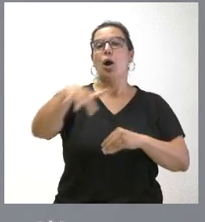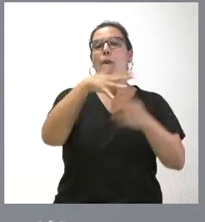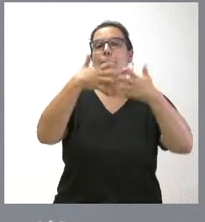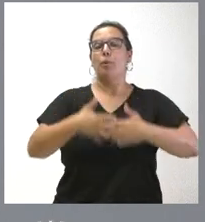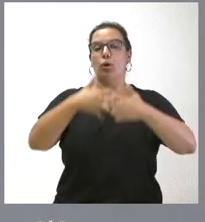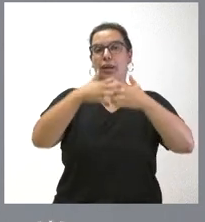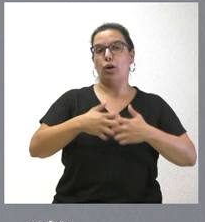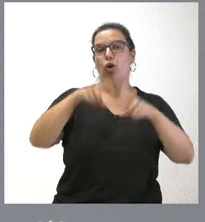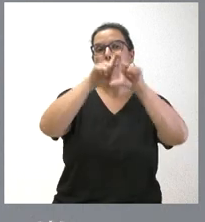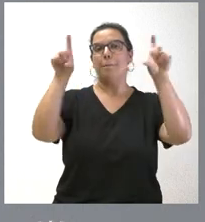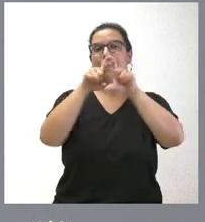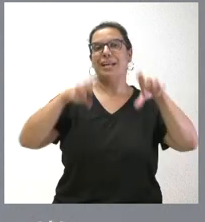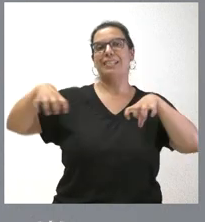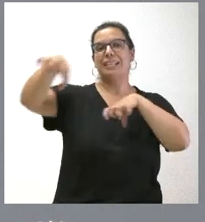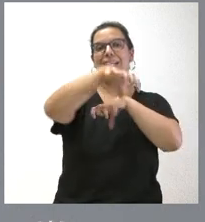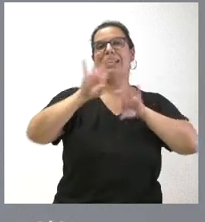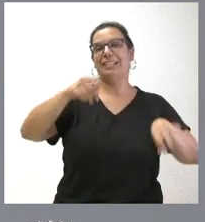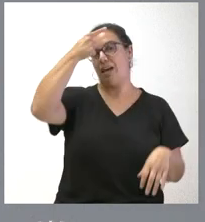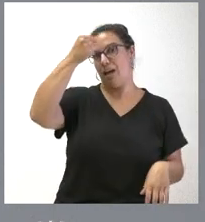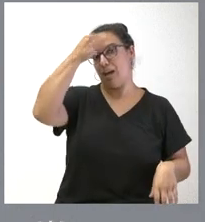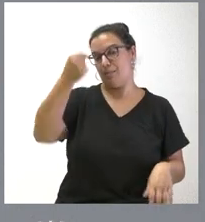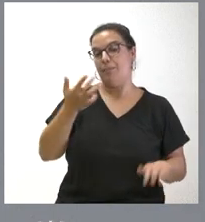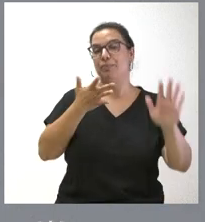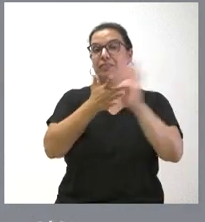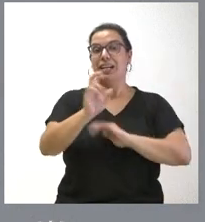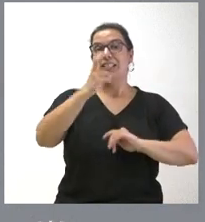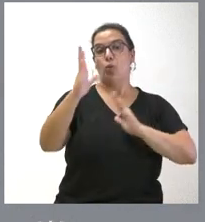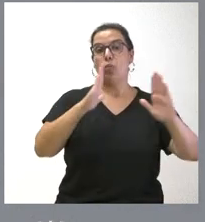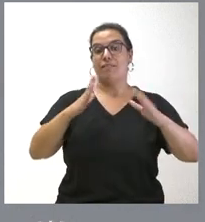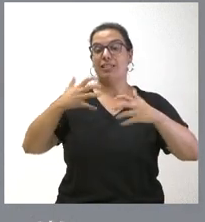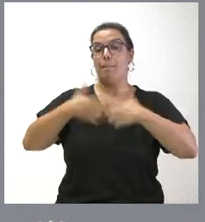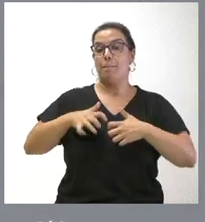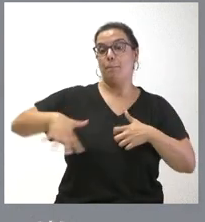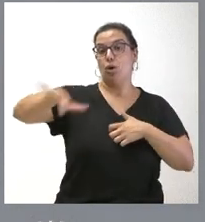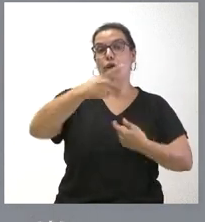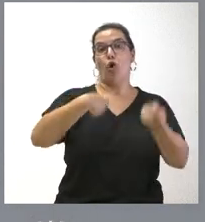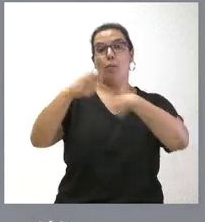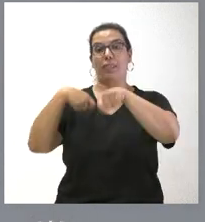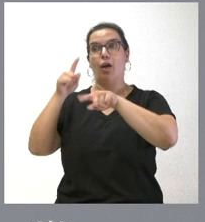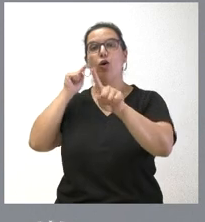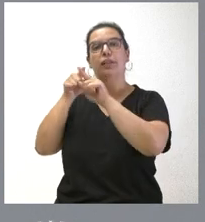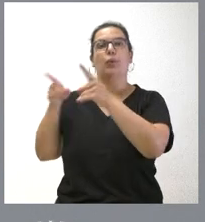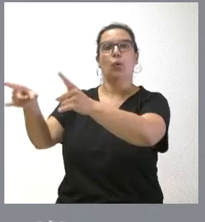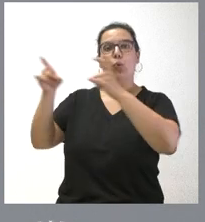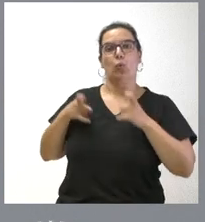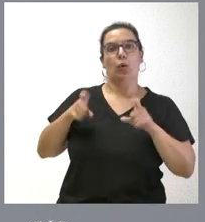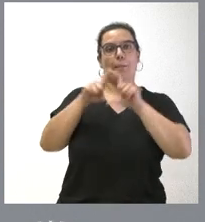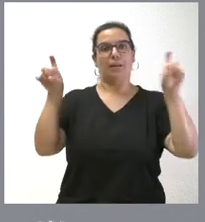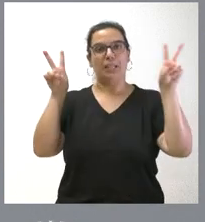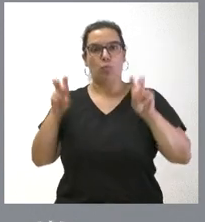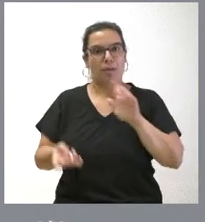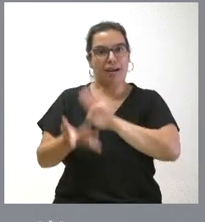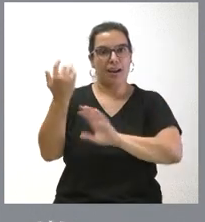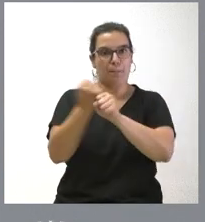Vico Lozano en Ávila que llegó a permitir comercializar esta segunda fase del polígono en Ávila para traer nueva actividad económica y generación